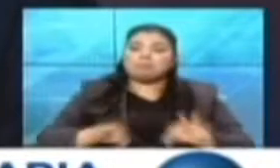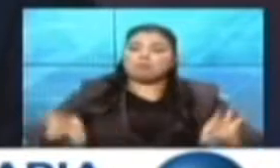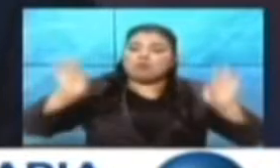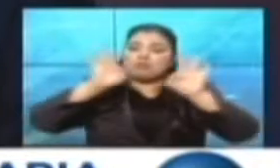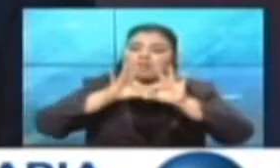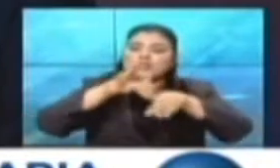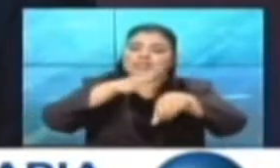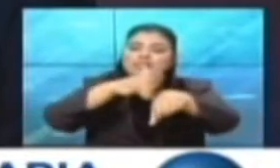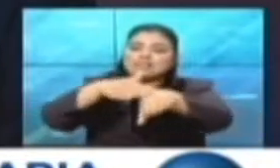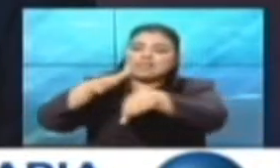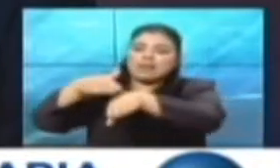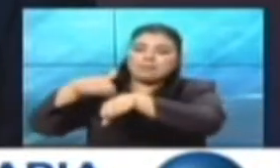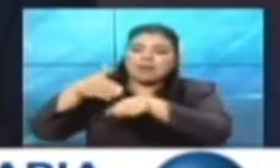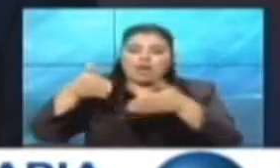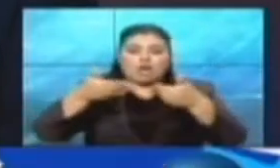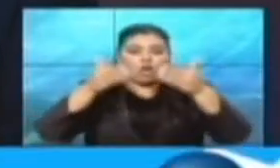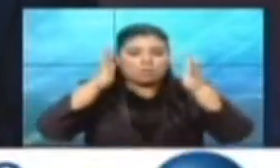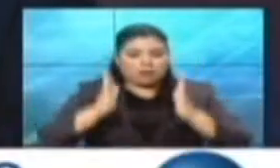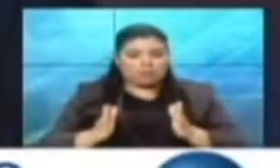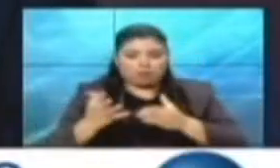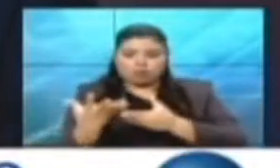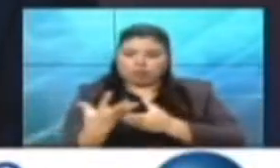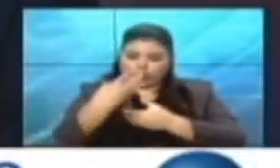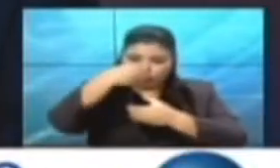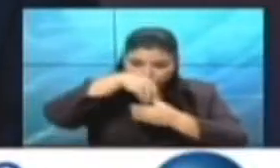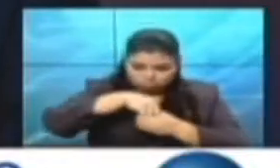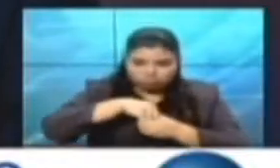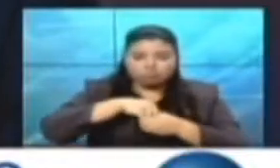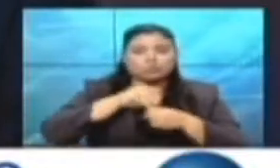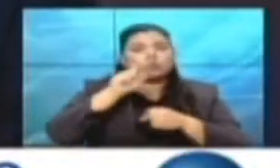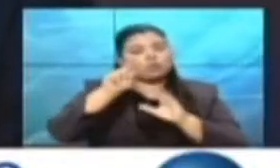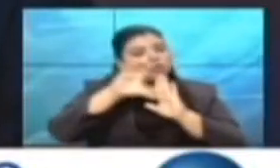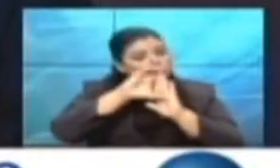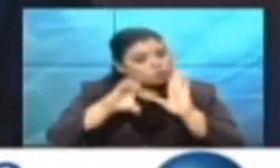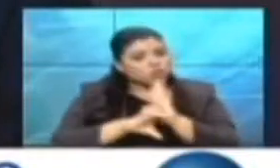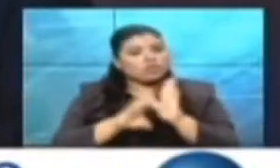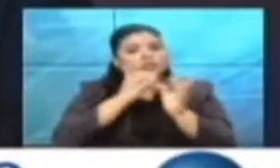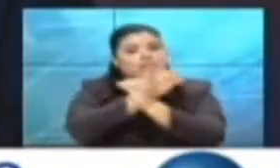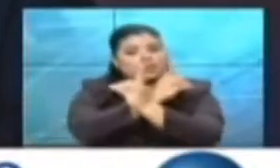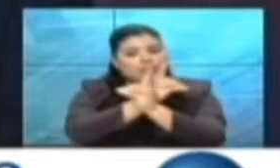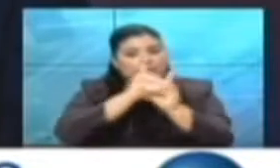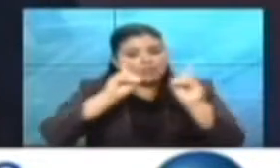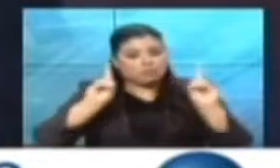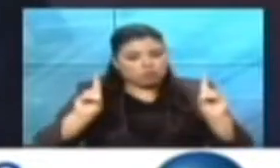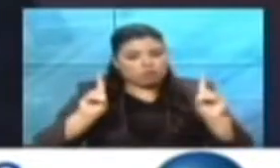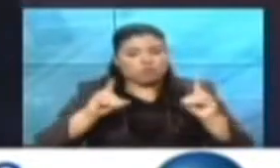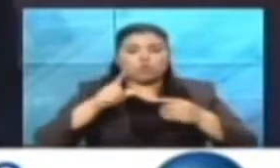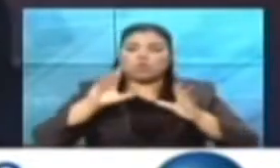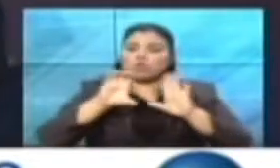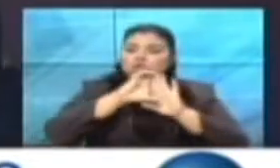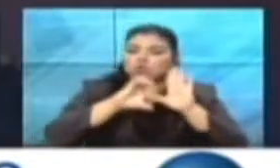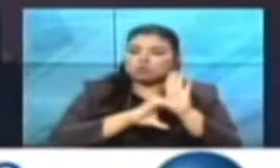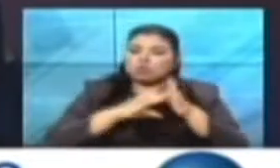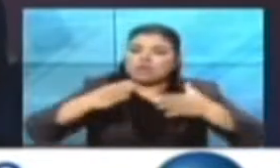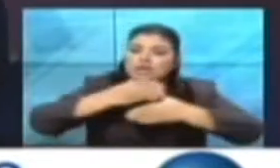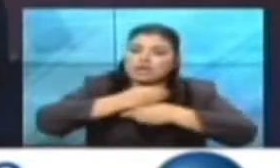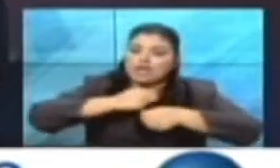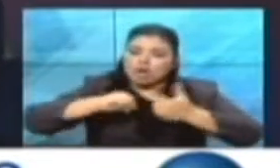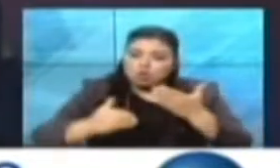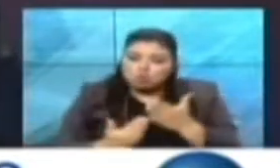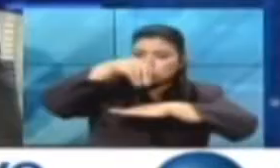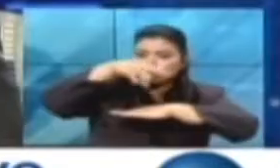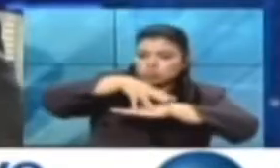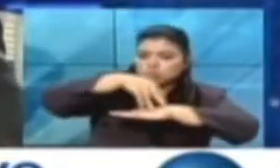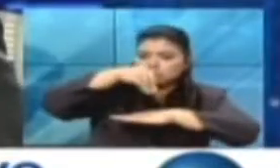a formar parte de una constitución democrática una constitución que construya un nuevo estado para